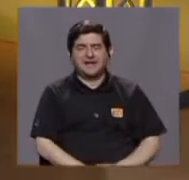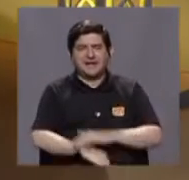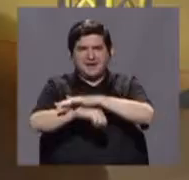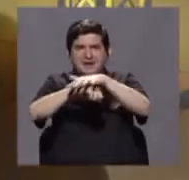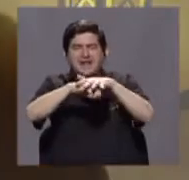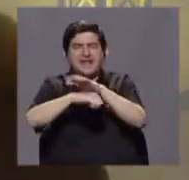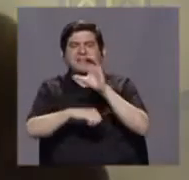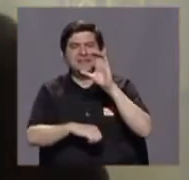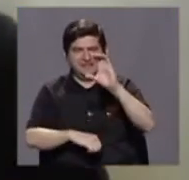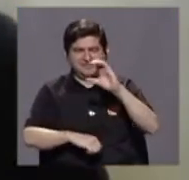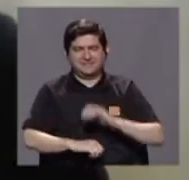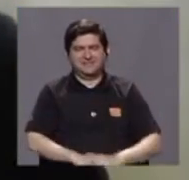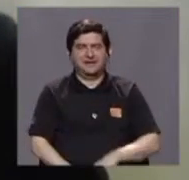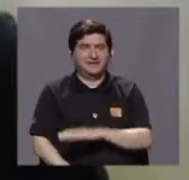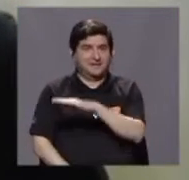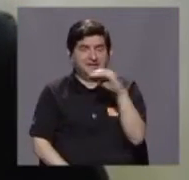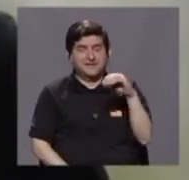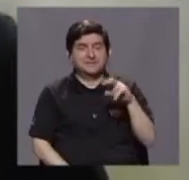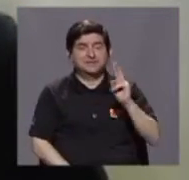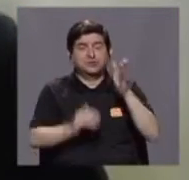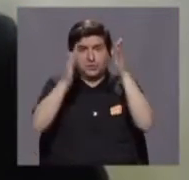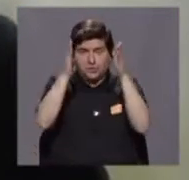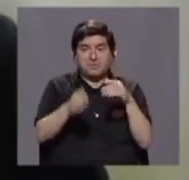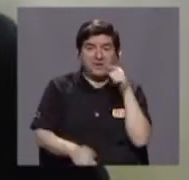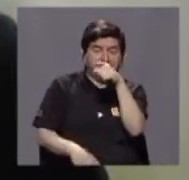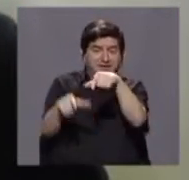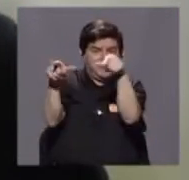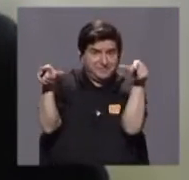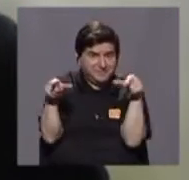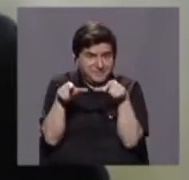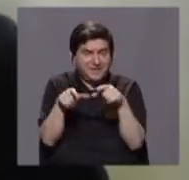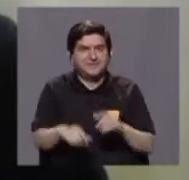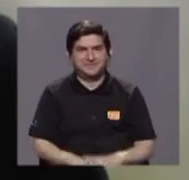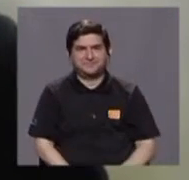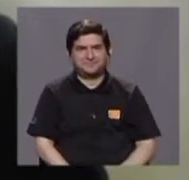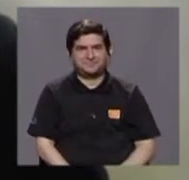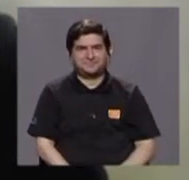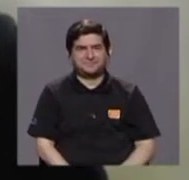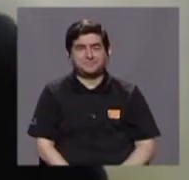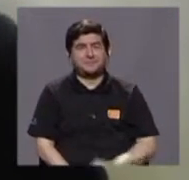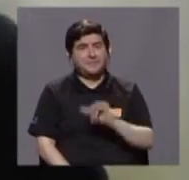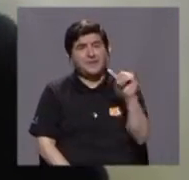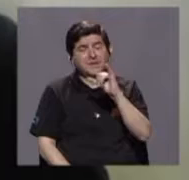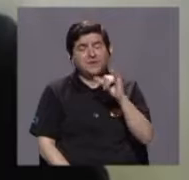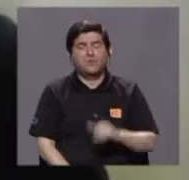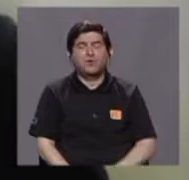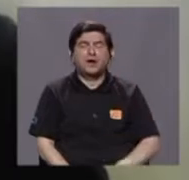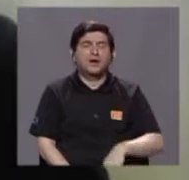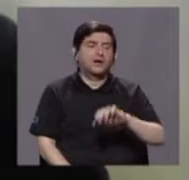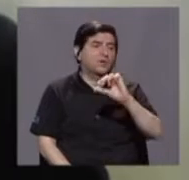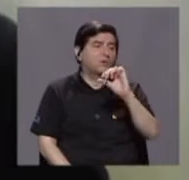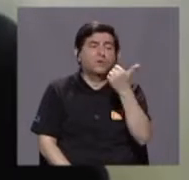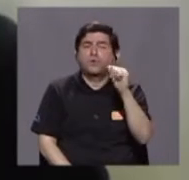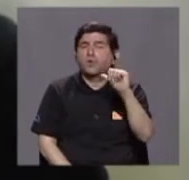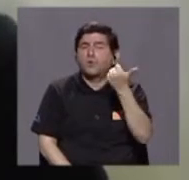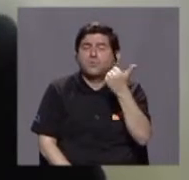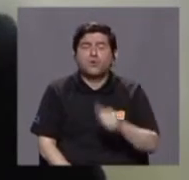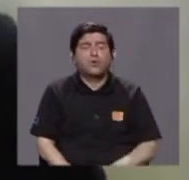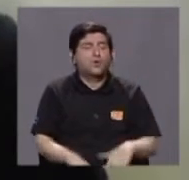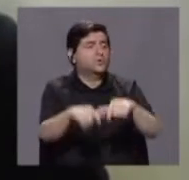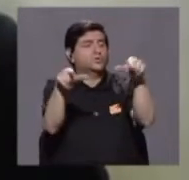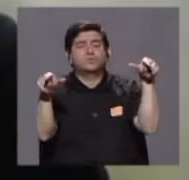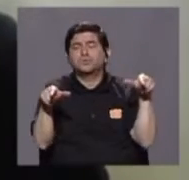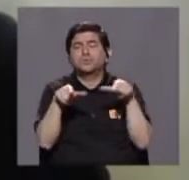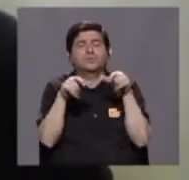Canarias y estar con los colegas de allá, y digo Canarias como otros